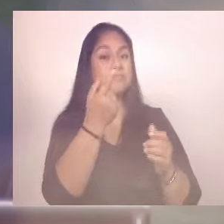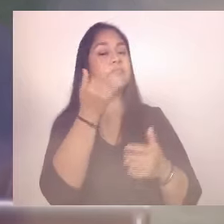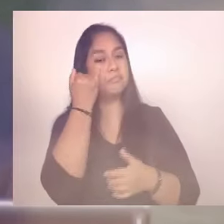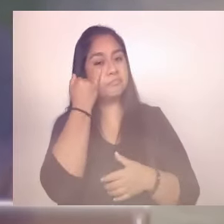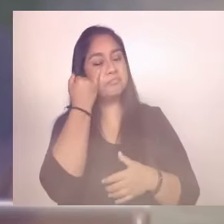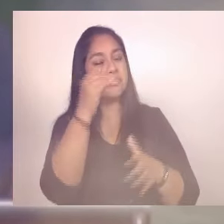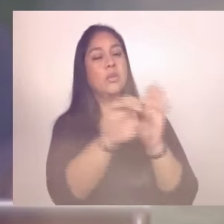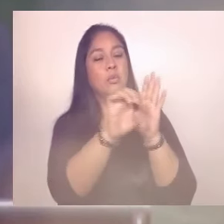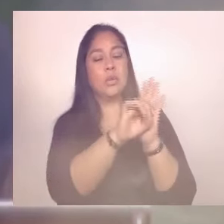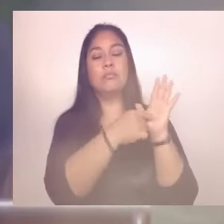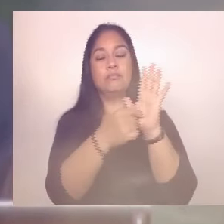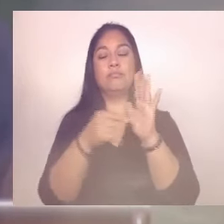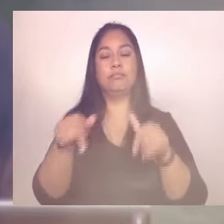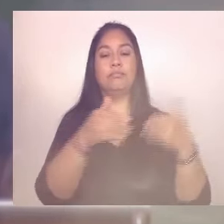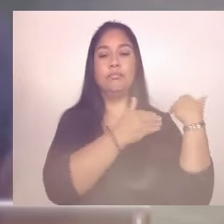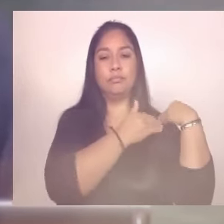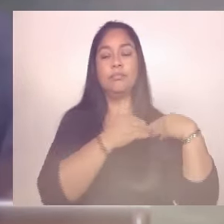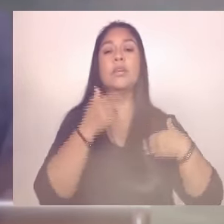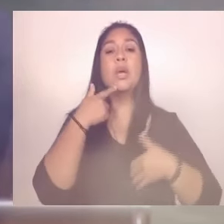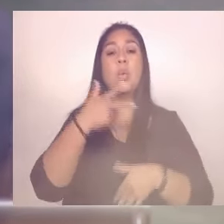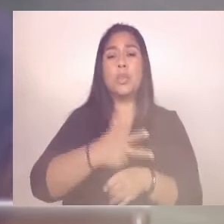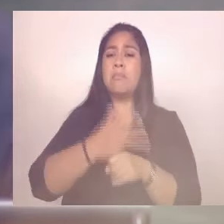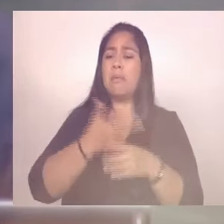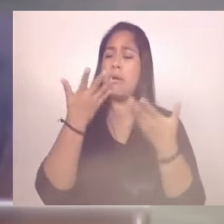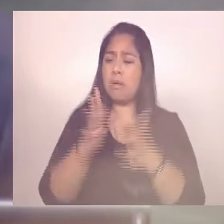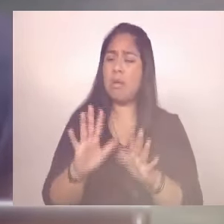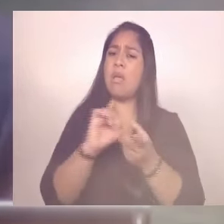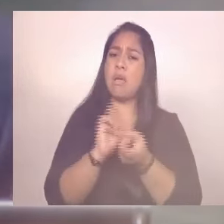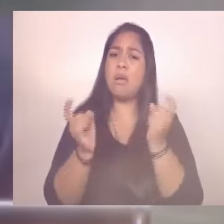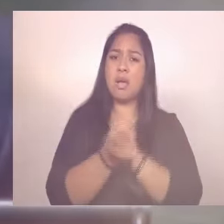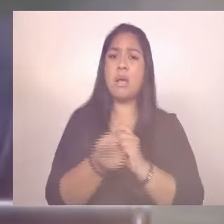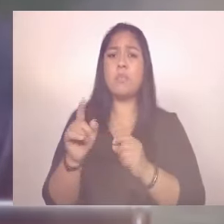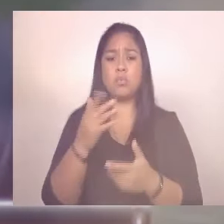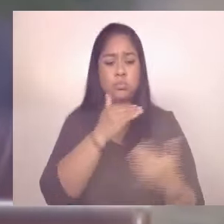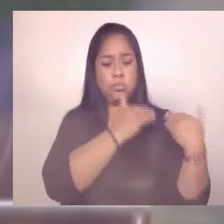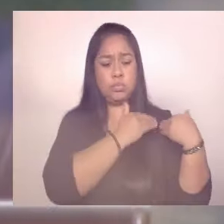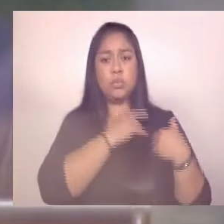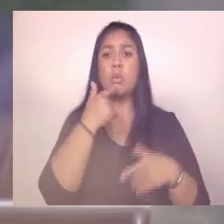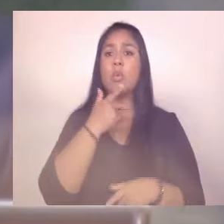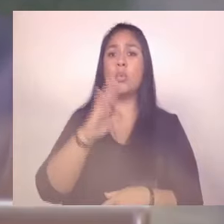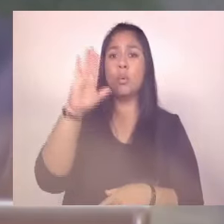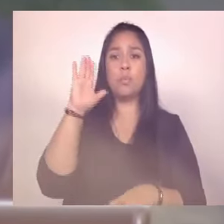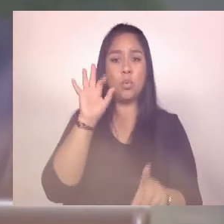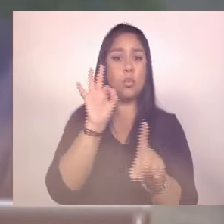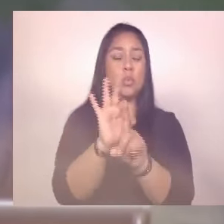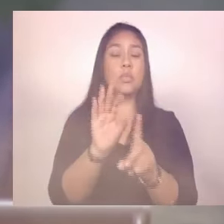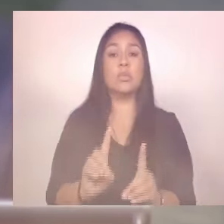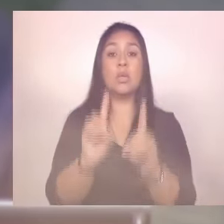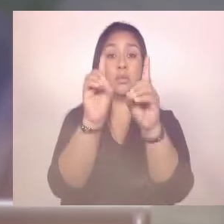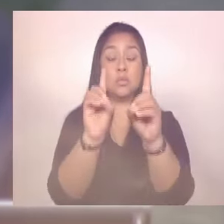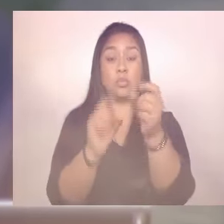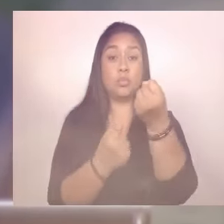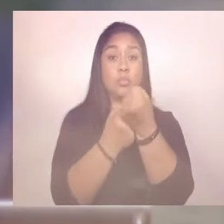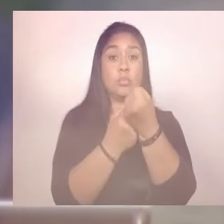testimonio de este compromiso. Guatemala ha renovado su compromiso con el cumplimiento de los objetivos de